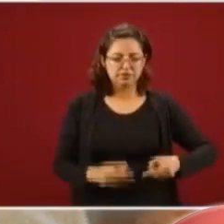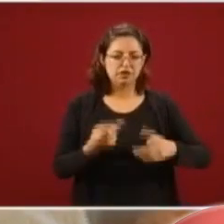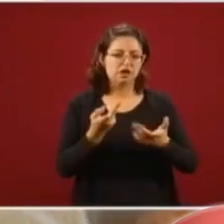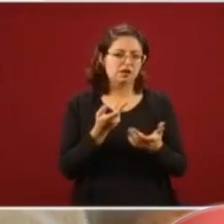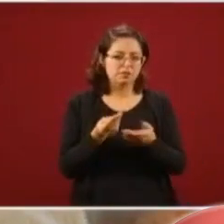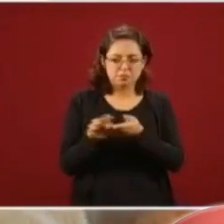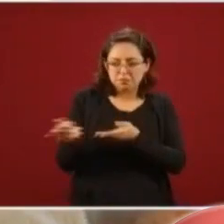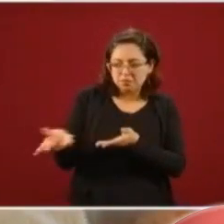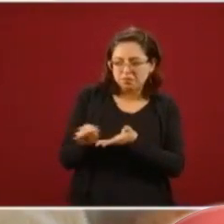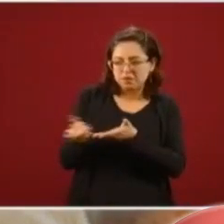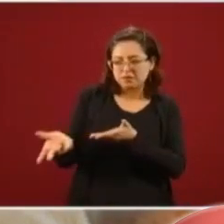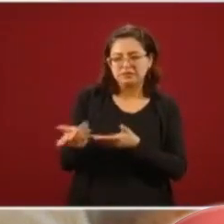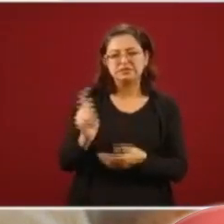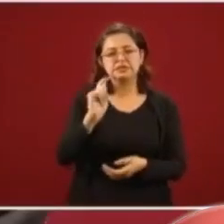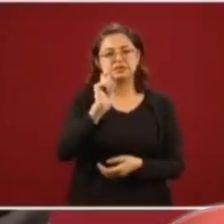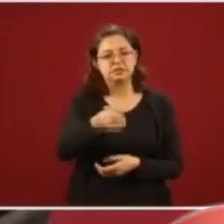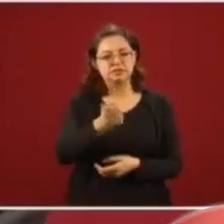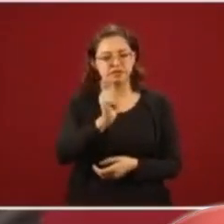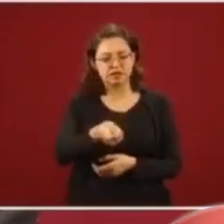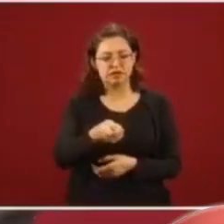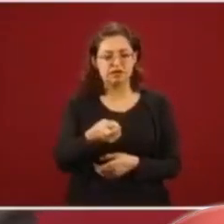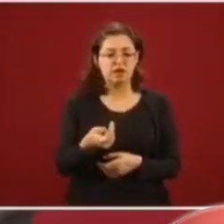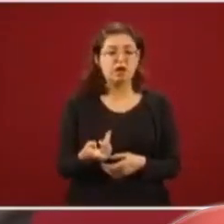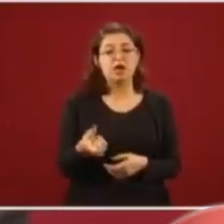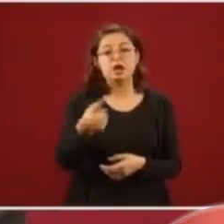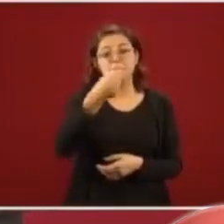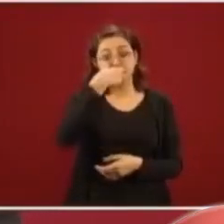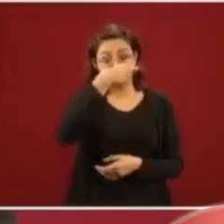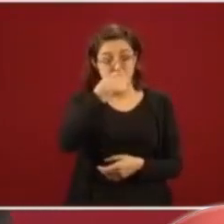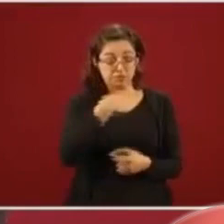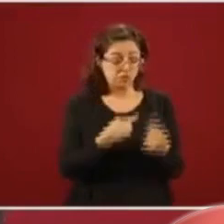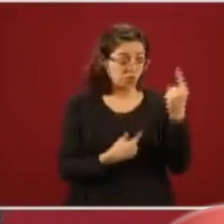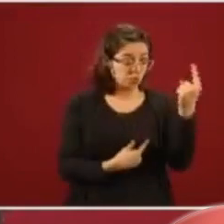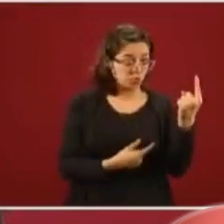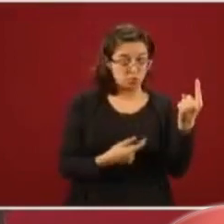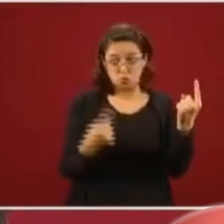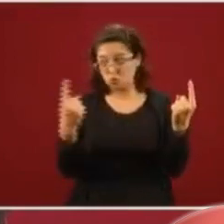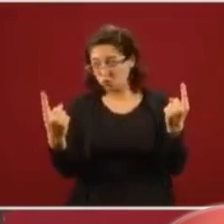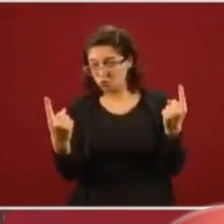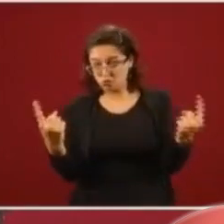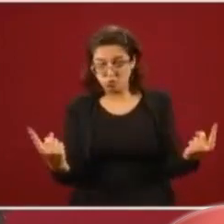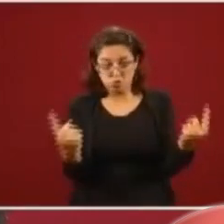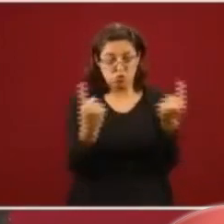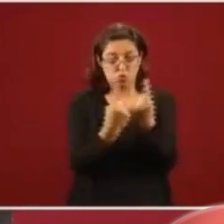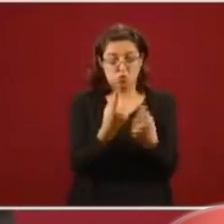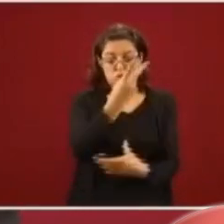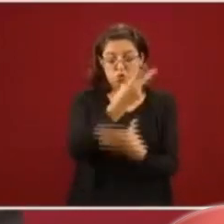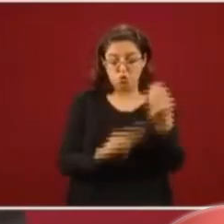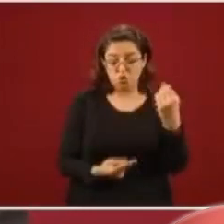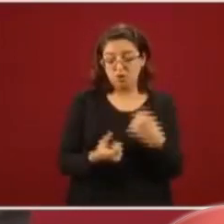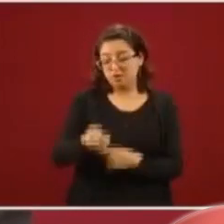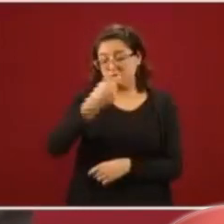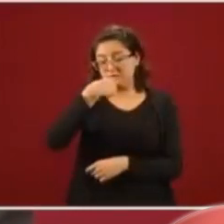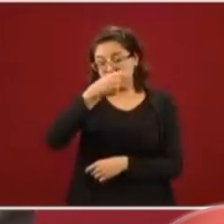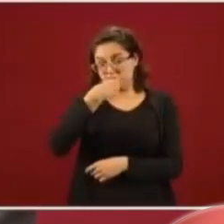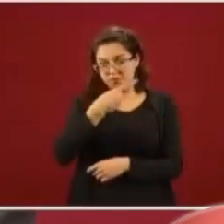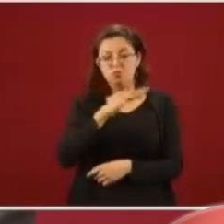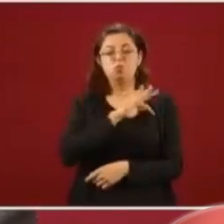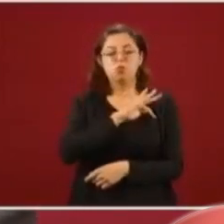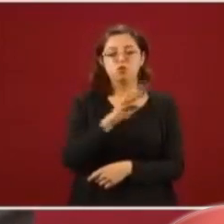interpretar: médicamente la combinación de medicamentos está indicada en este campo específico,